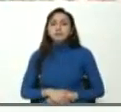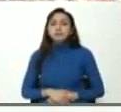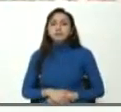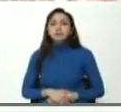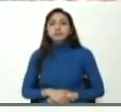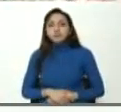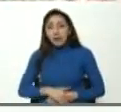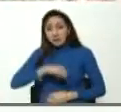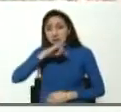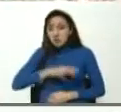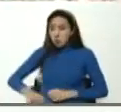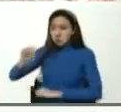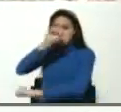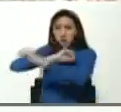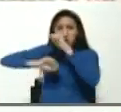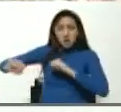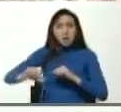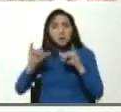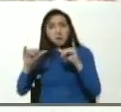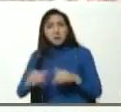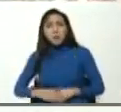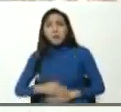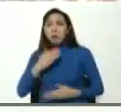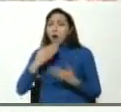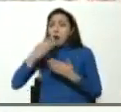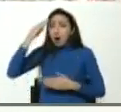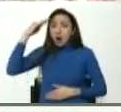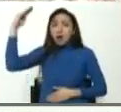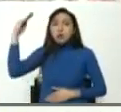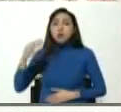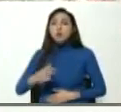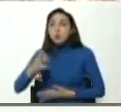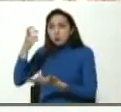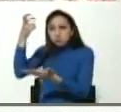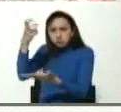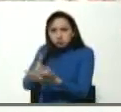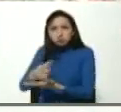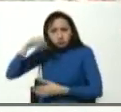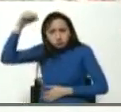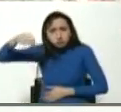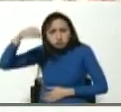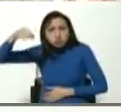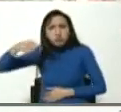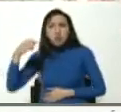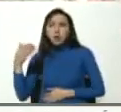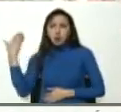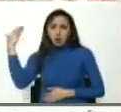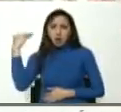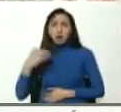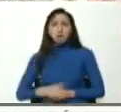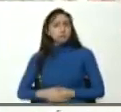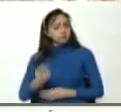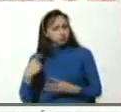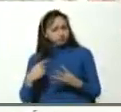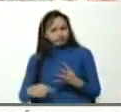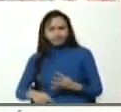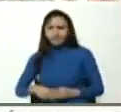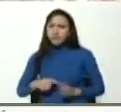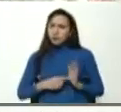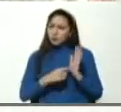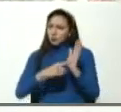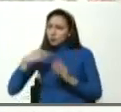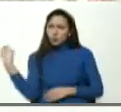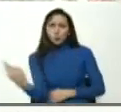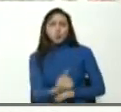para la historia que dos gracias a dios y a una camarita quedó grabado esas escenas únicas